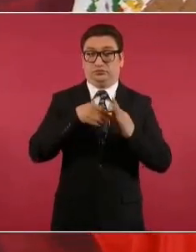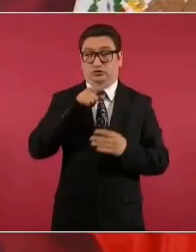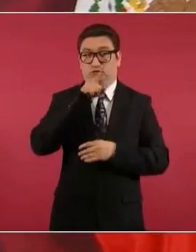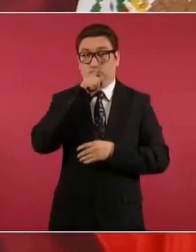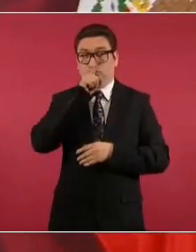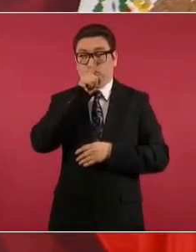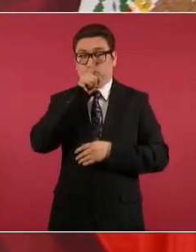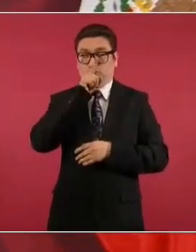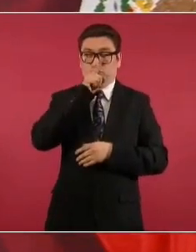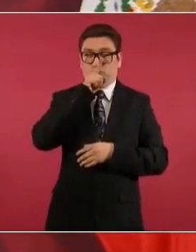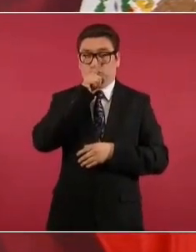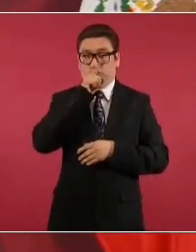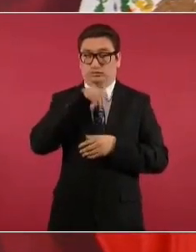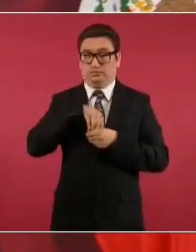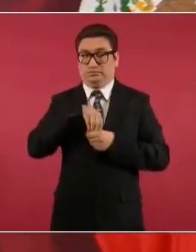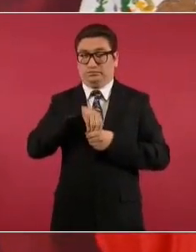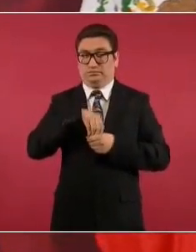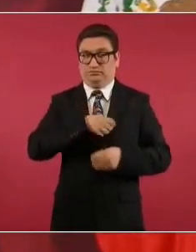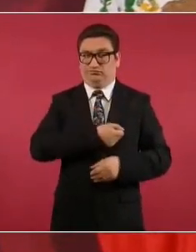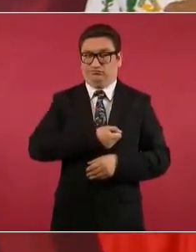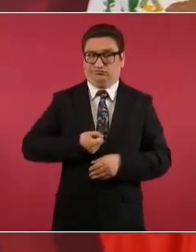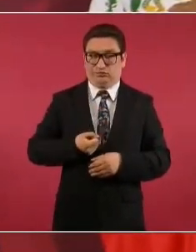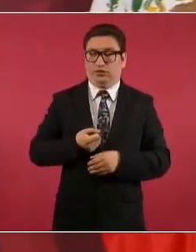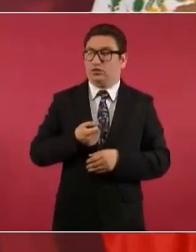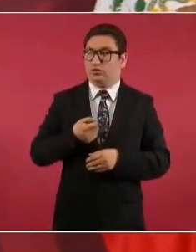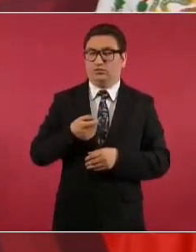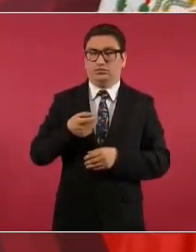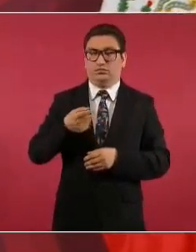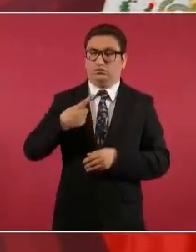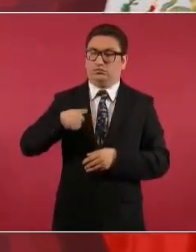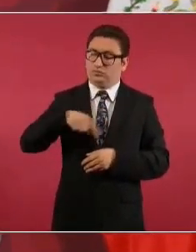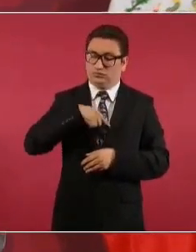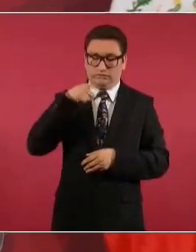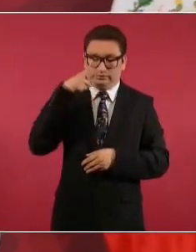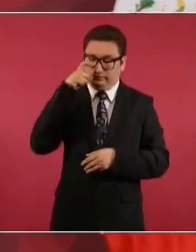Y nos costó muchísimo.